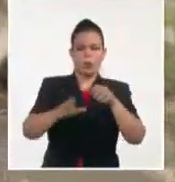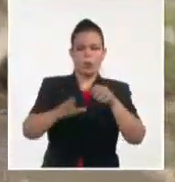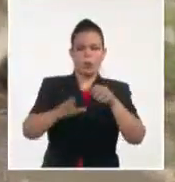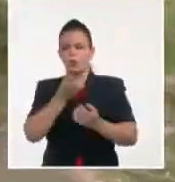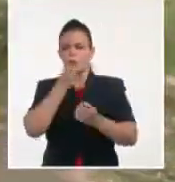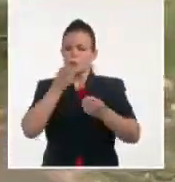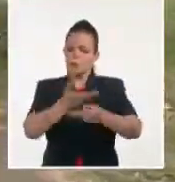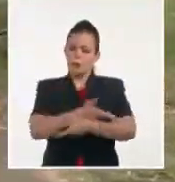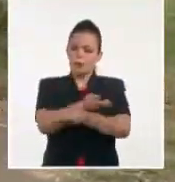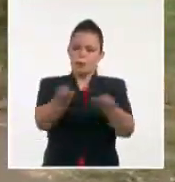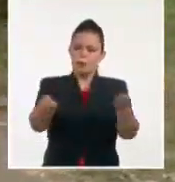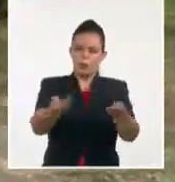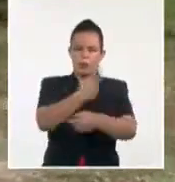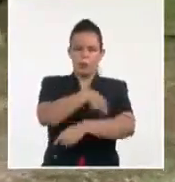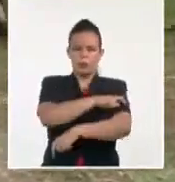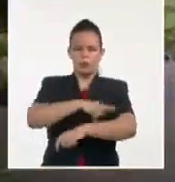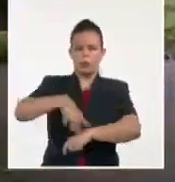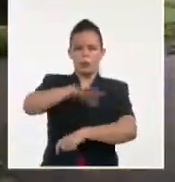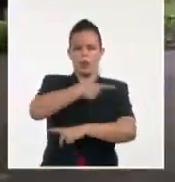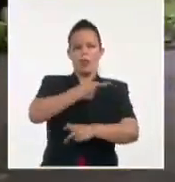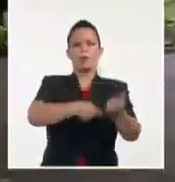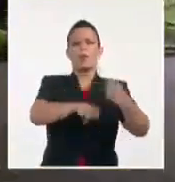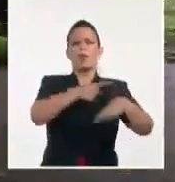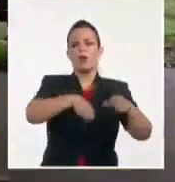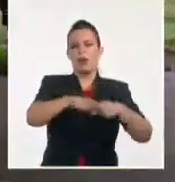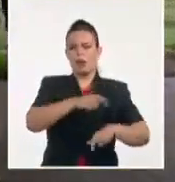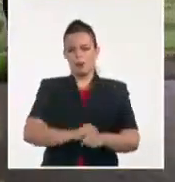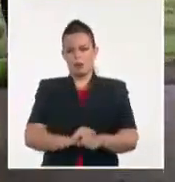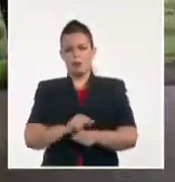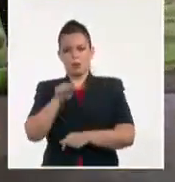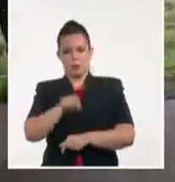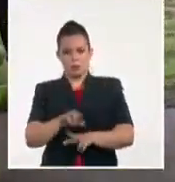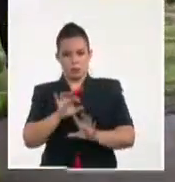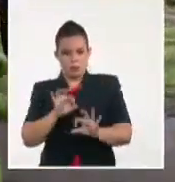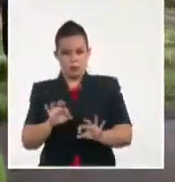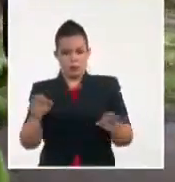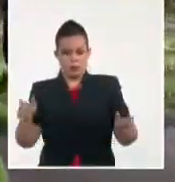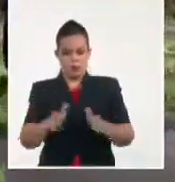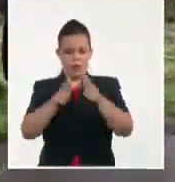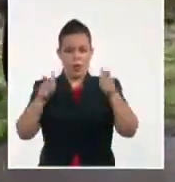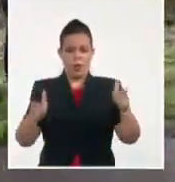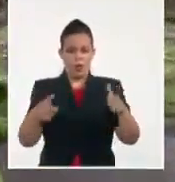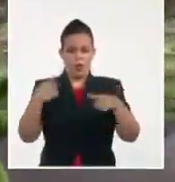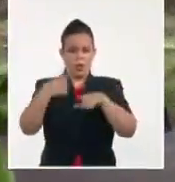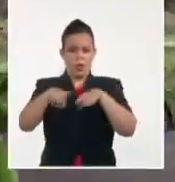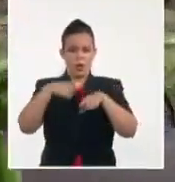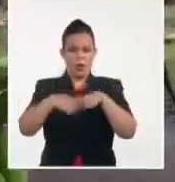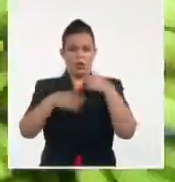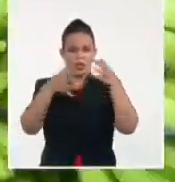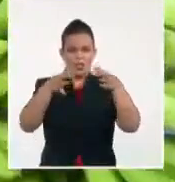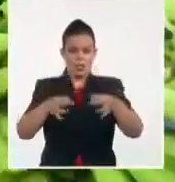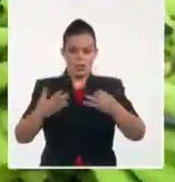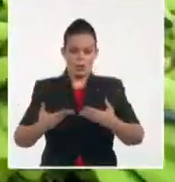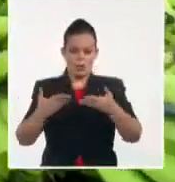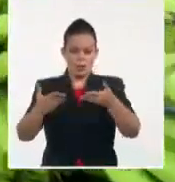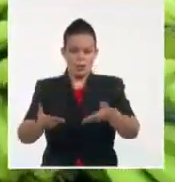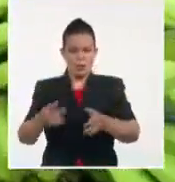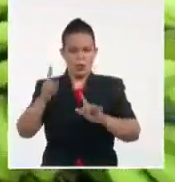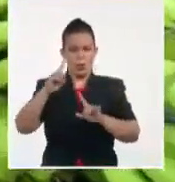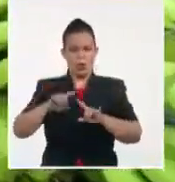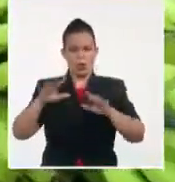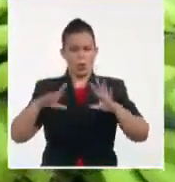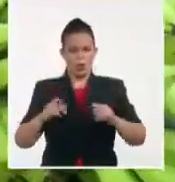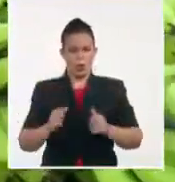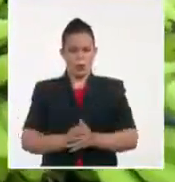mercados. Aquí se cultiva la variedad Gran Enano y buena parte de la producción se destina habitualmente al turismo. Las lluvias